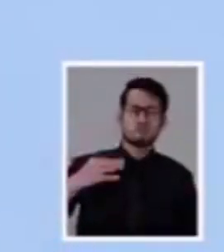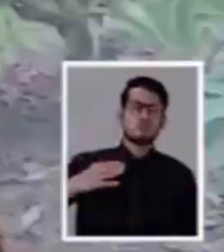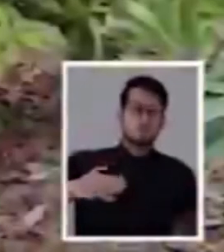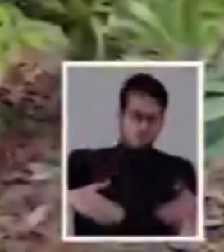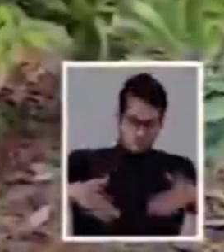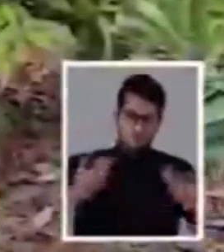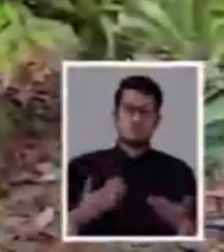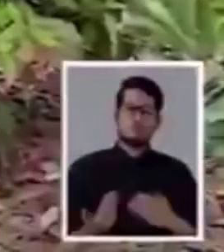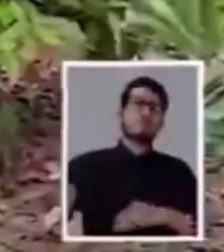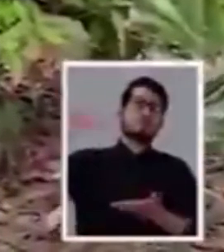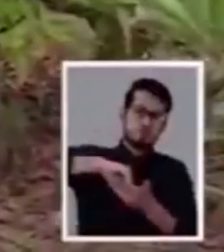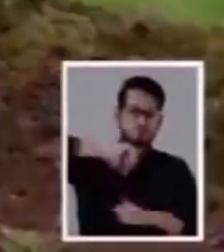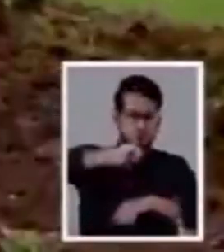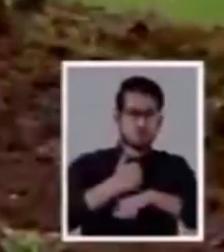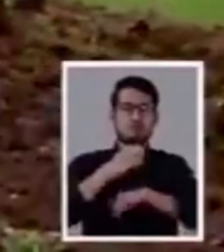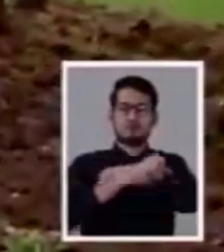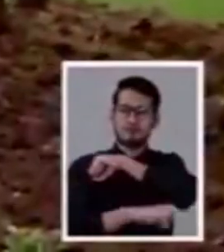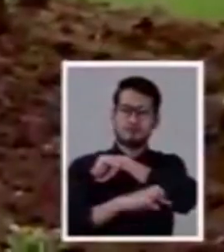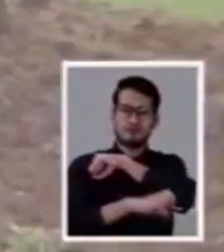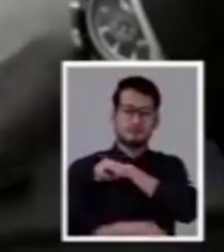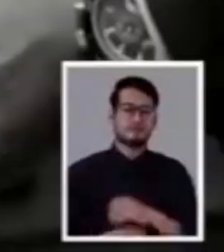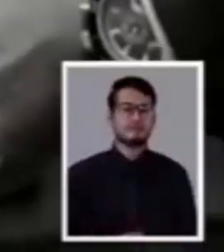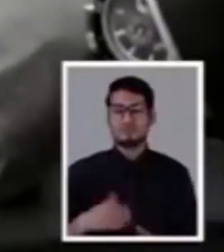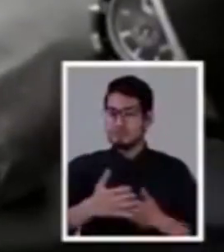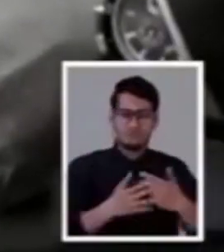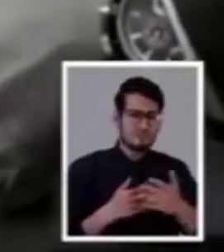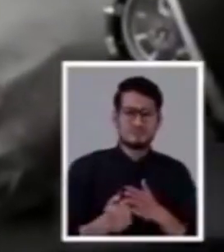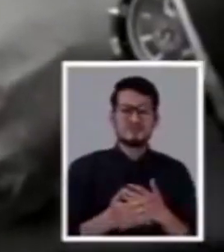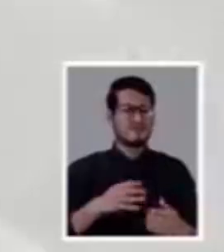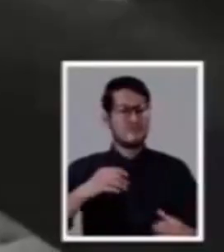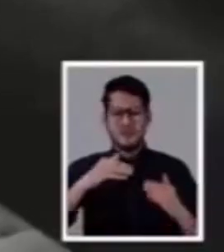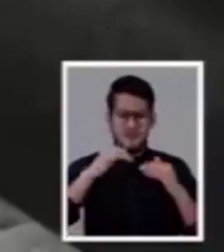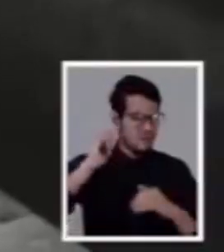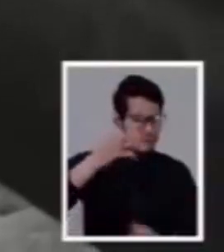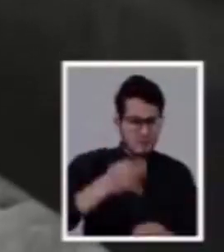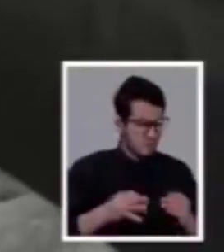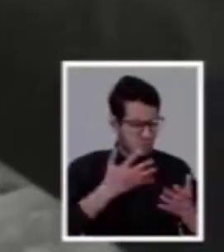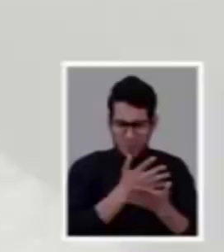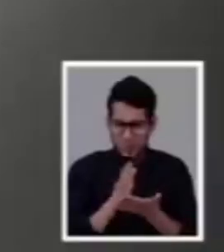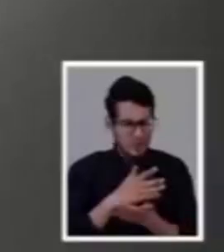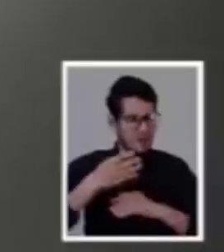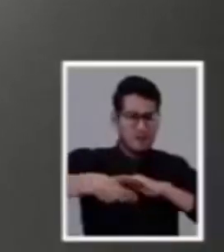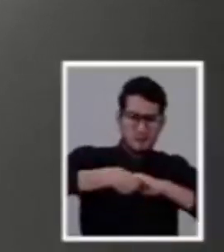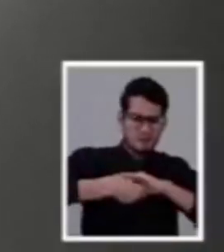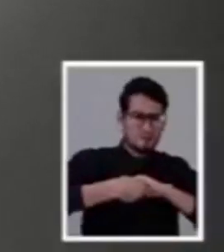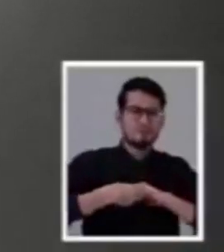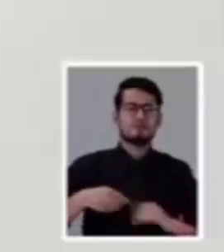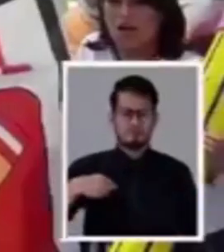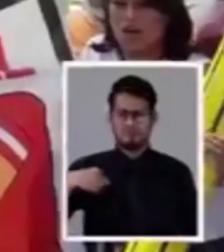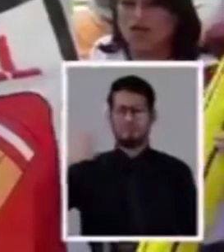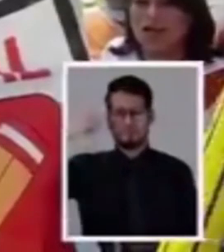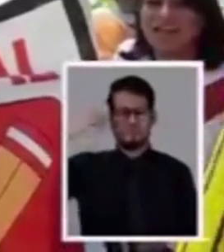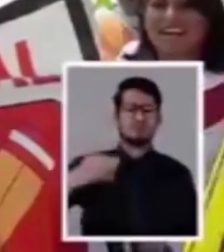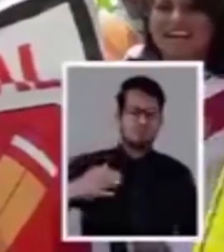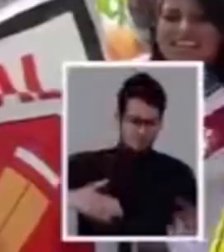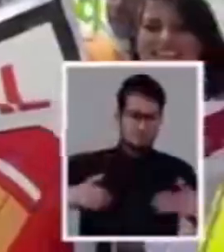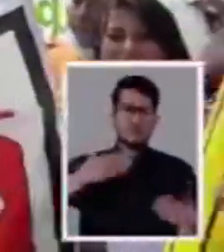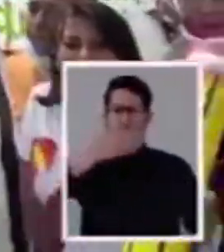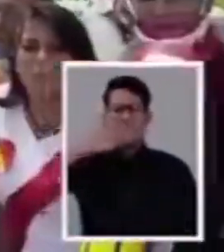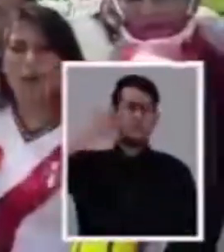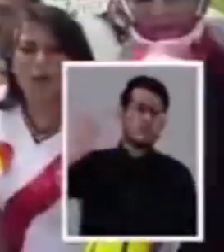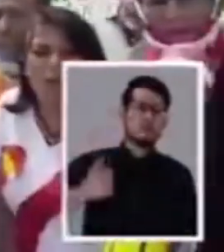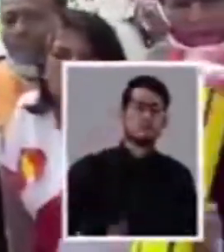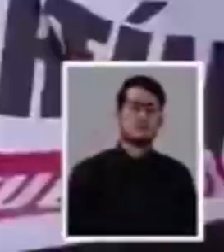estoy convencido de que podemos refundar el país. A pesar de la injusticia y la corrupción en la que vivimos, estoy convencido